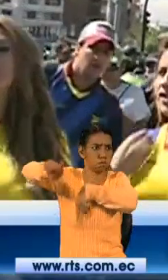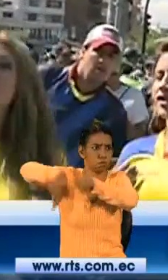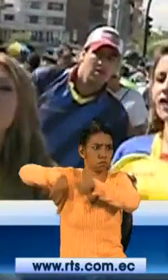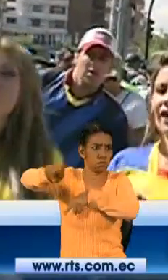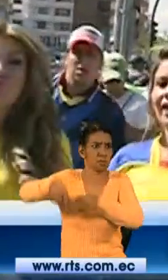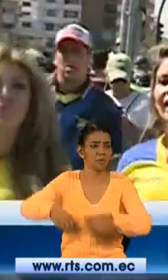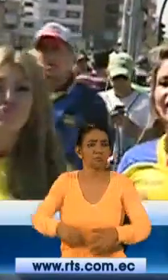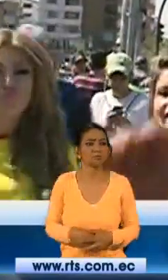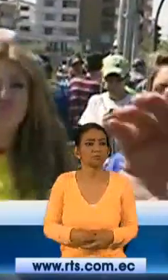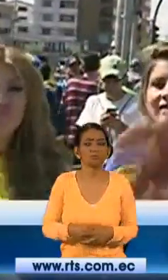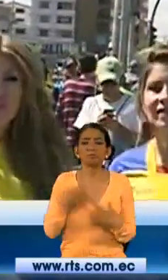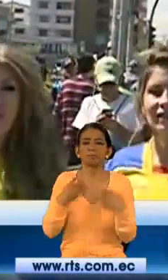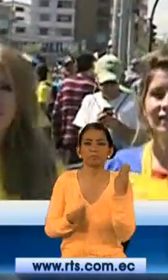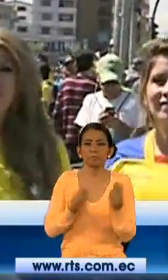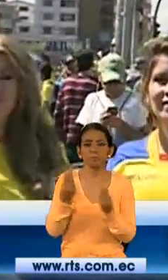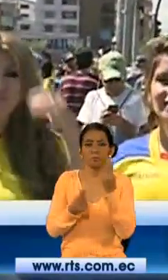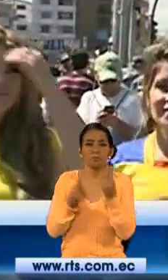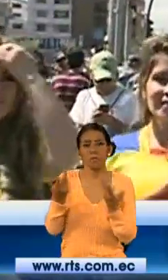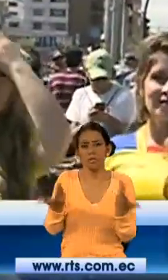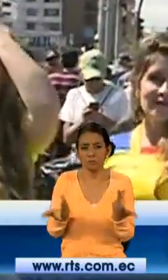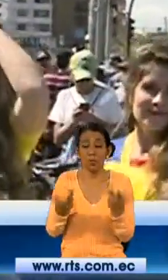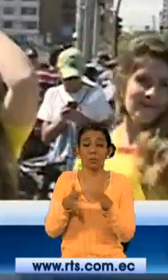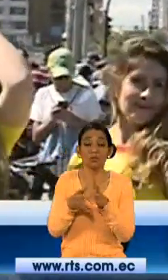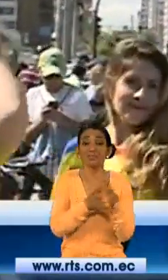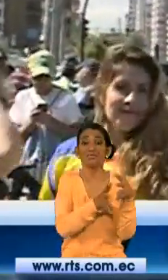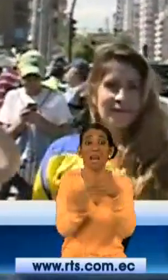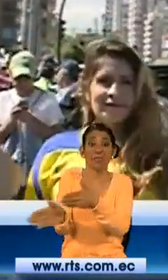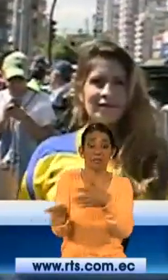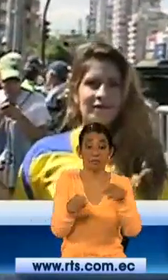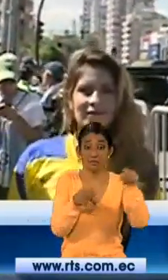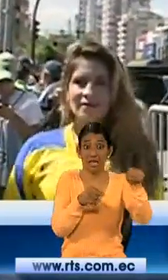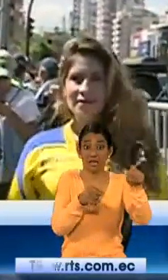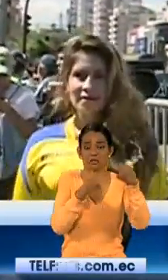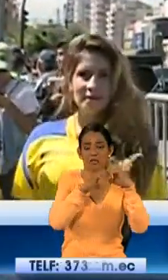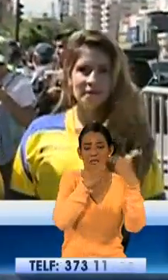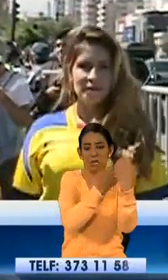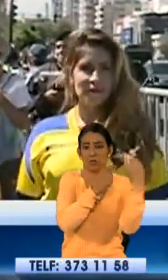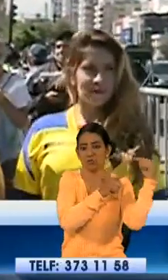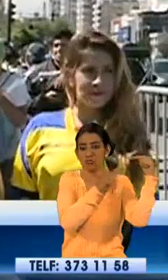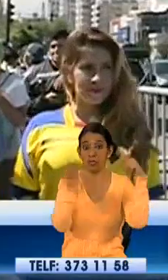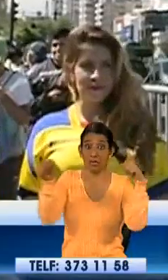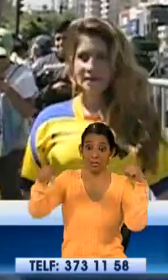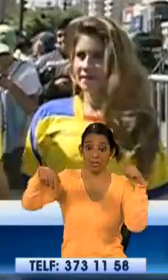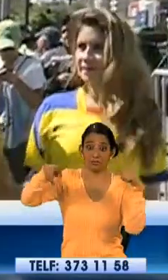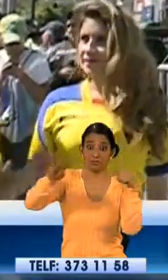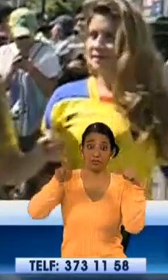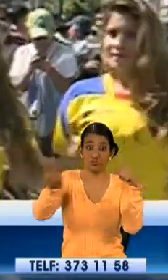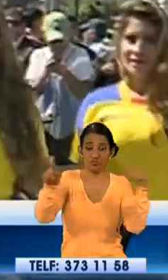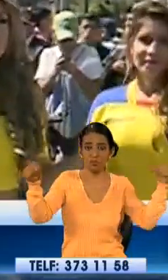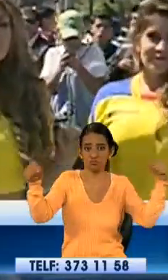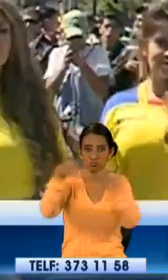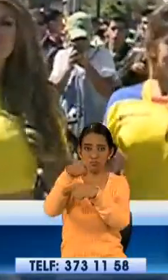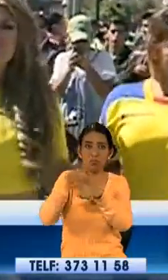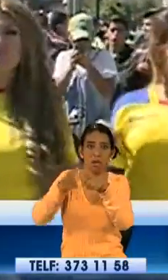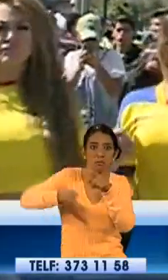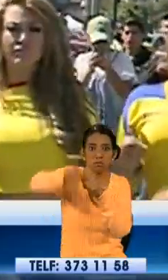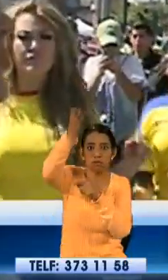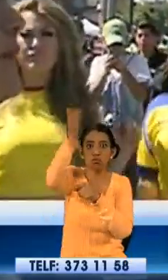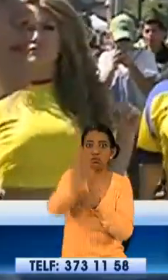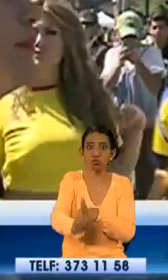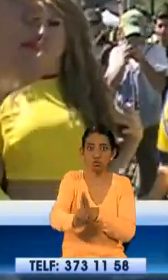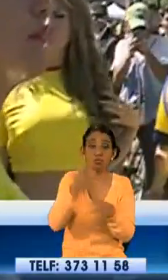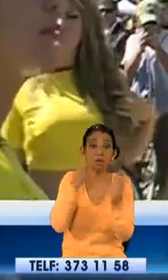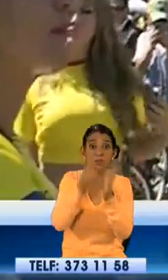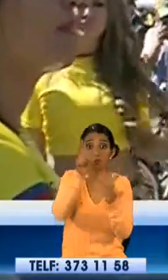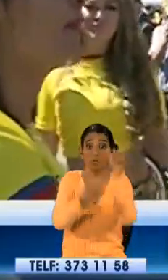generar un LOPS o una salida directa desde la estación del estadio hacia el sur de la ciudad. Es decir, para los